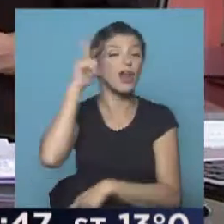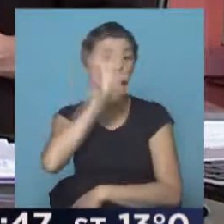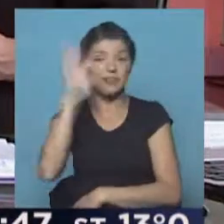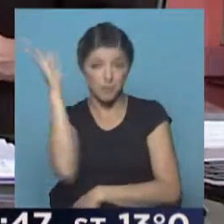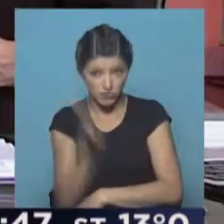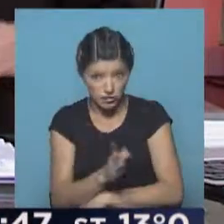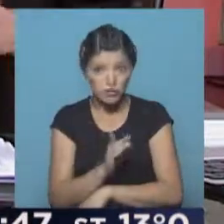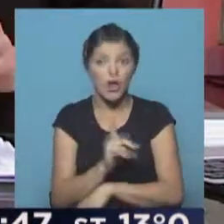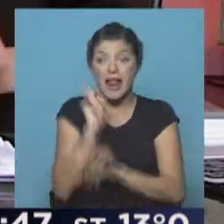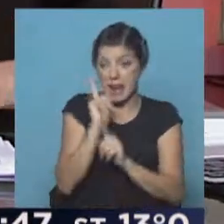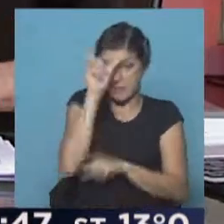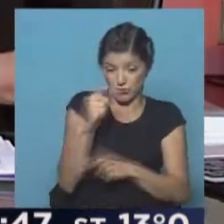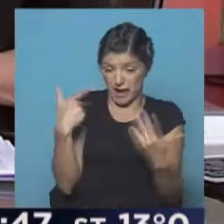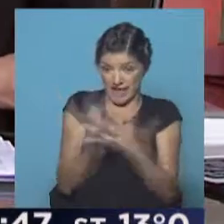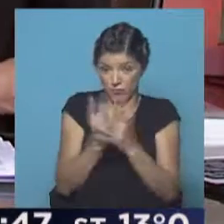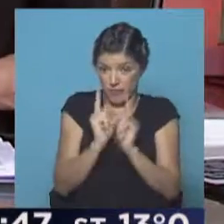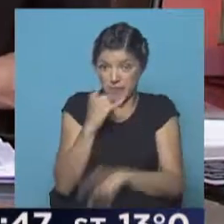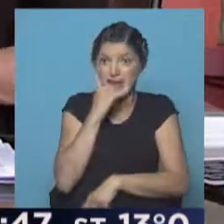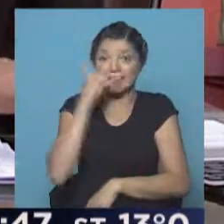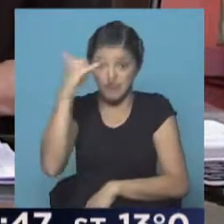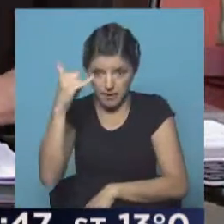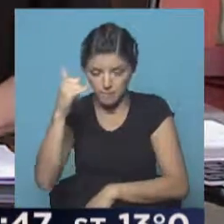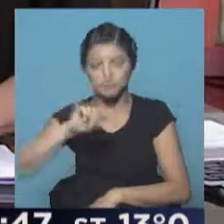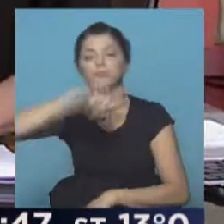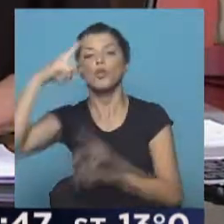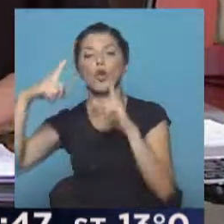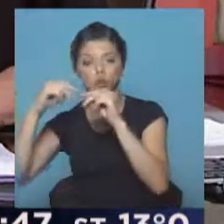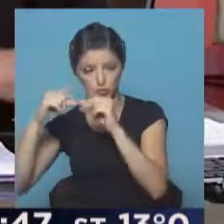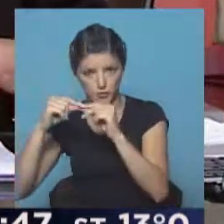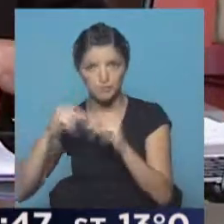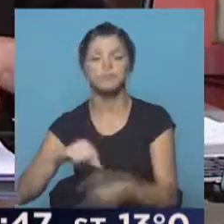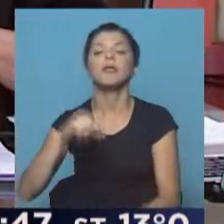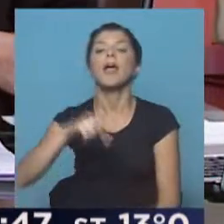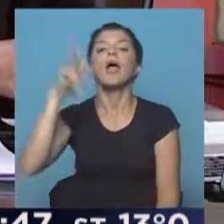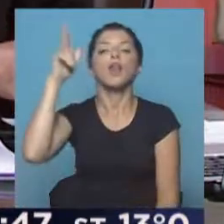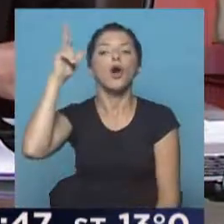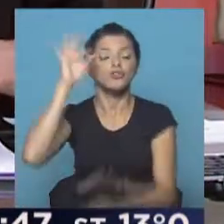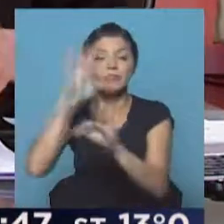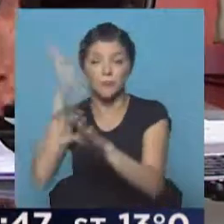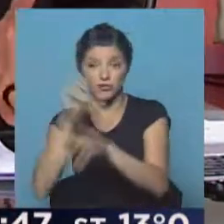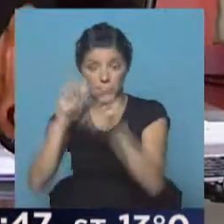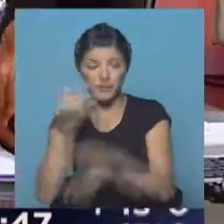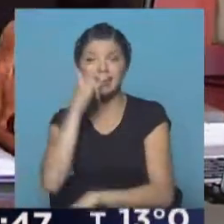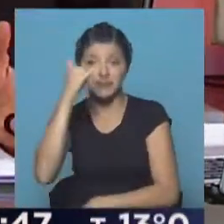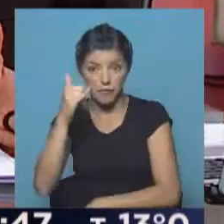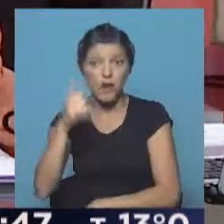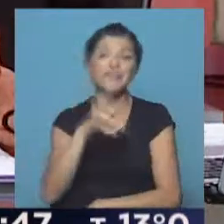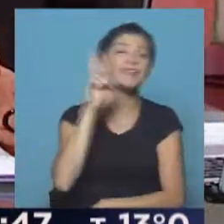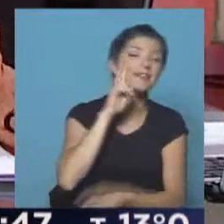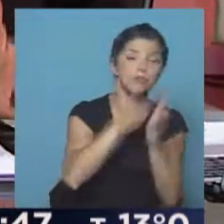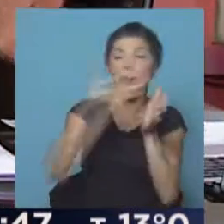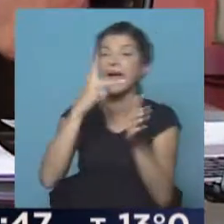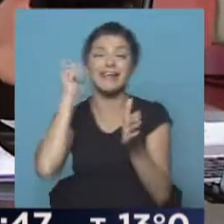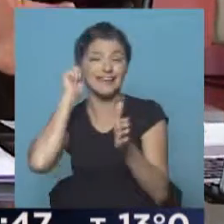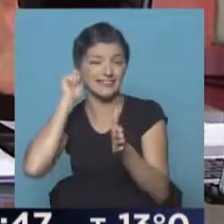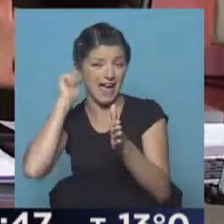propia víctima. Y otro tema, el 38% de los llamados correspondían a casos en que la víctima tenía entre 19 y 30